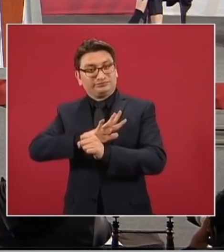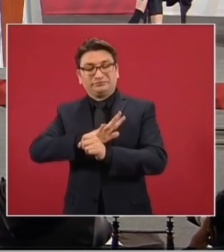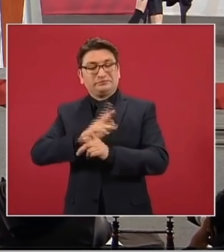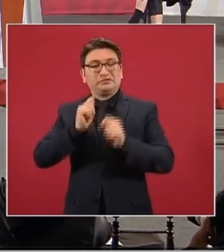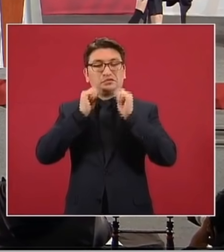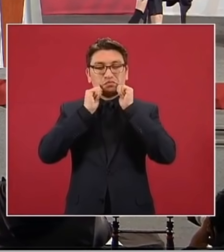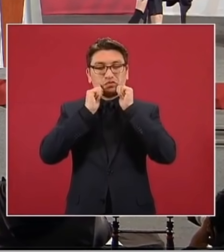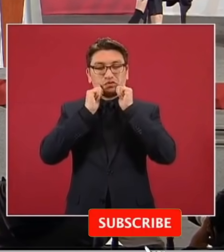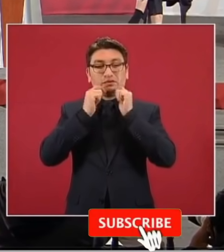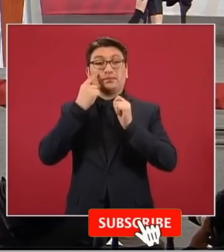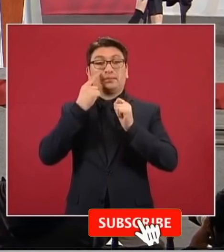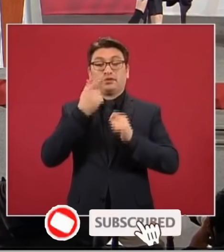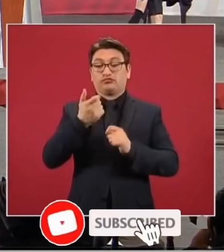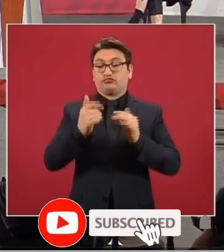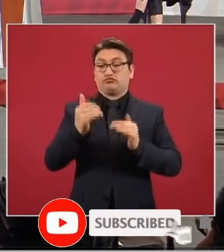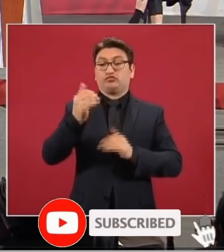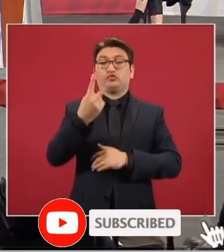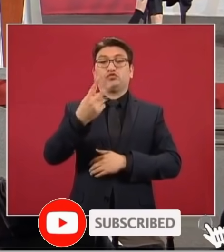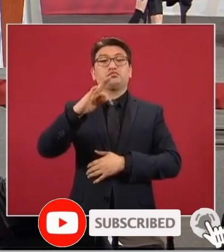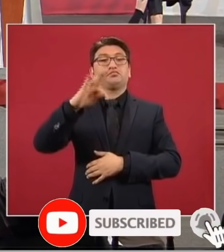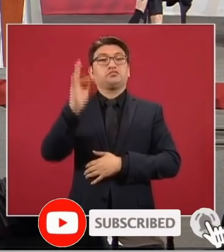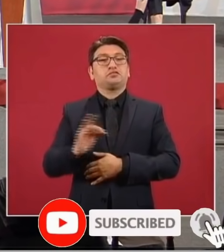arriba, 2%.